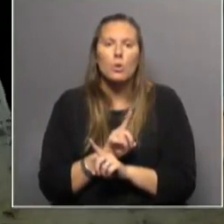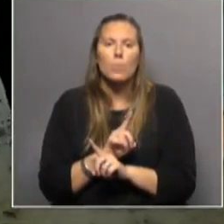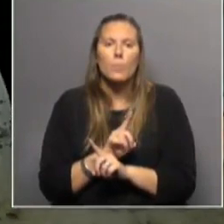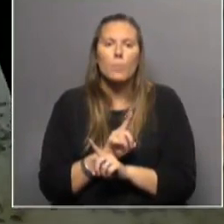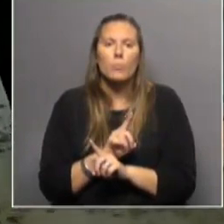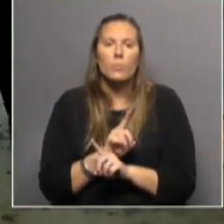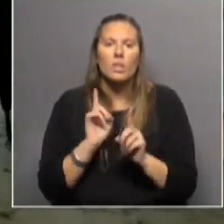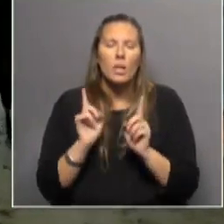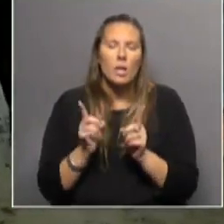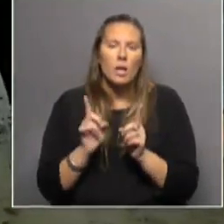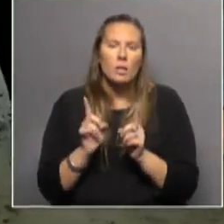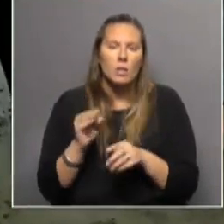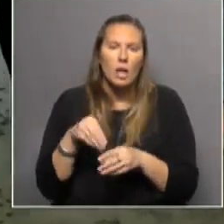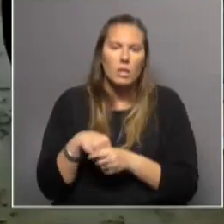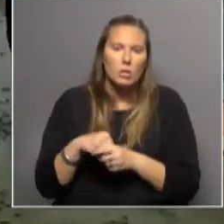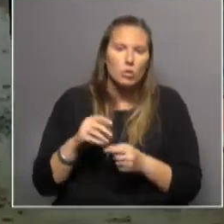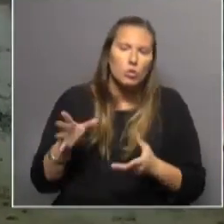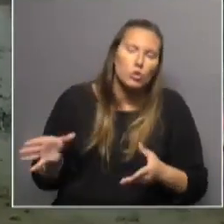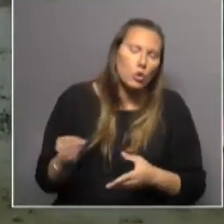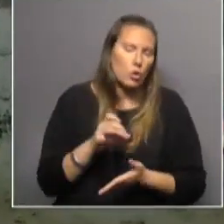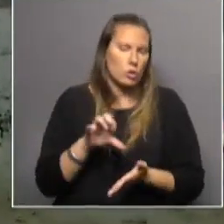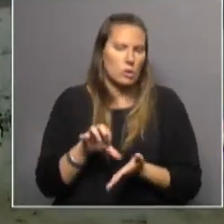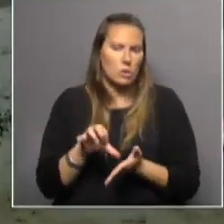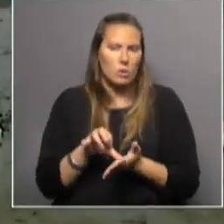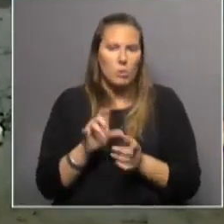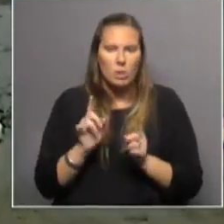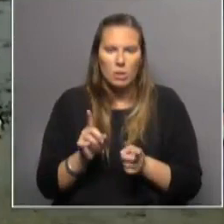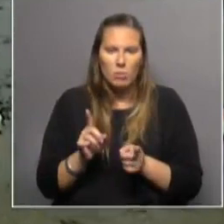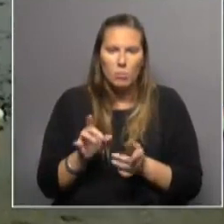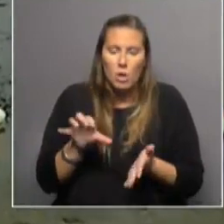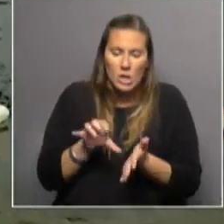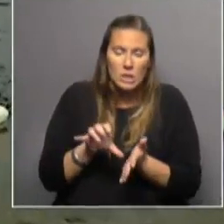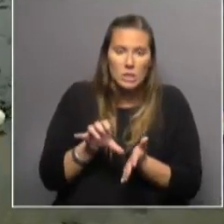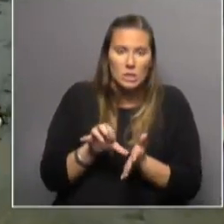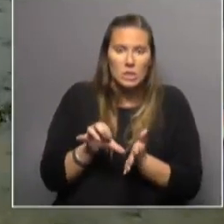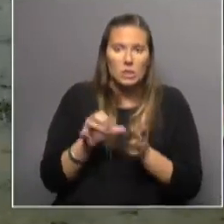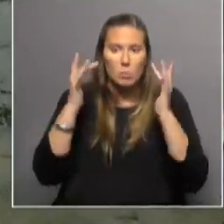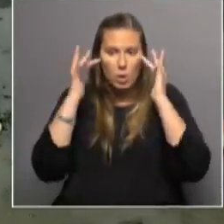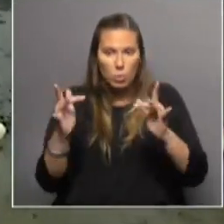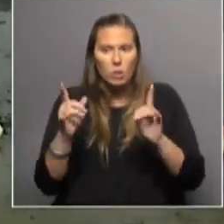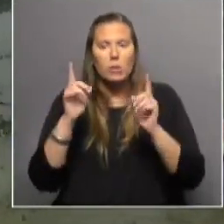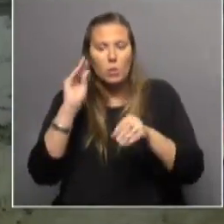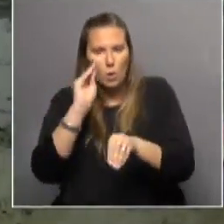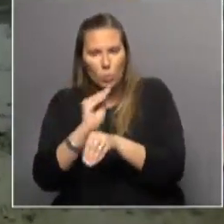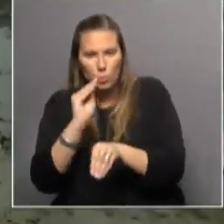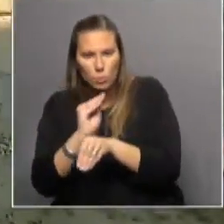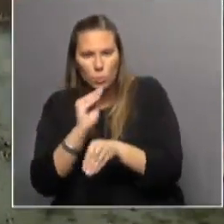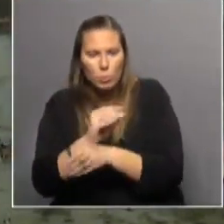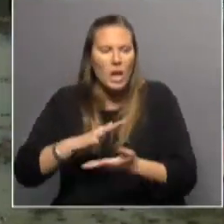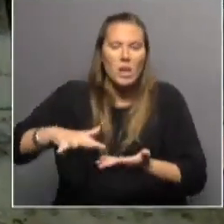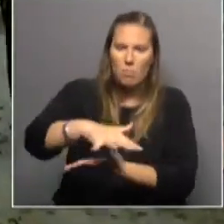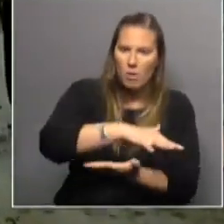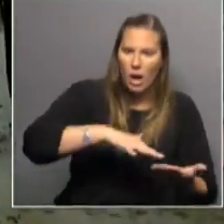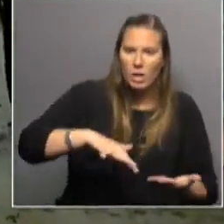tiene que ver con todo. Tenemos que aplicarlo en el sistema educativo, pero en la cultura, pero en el barrio,